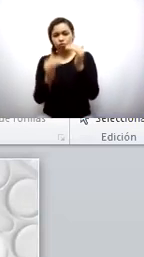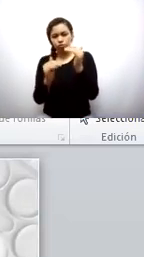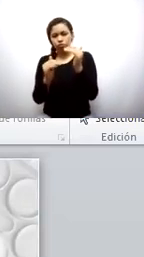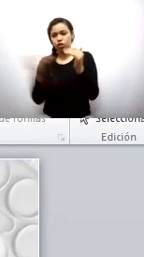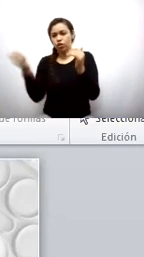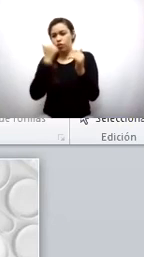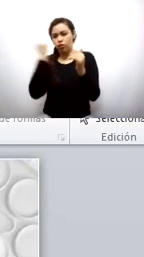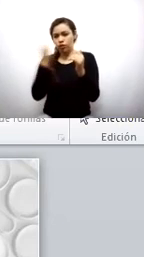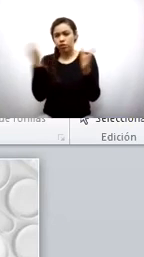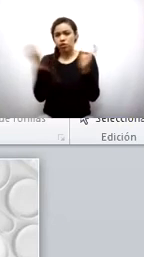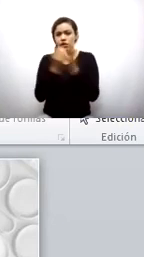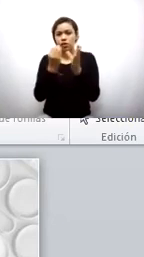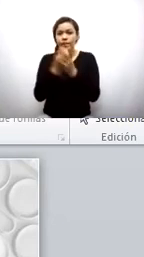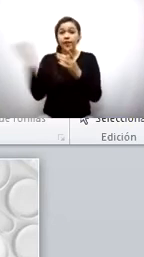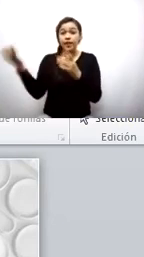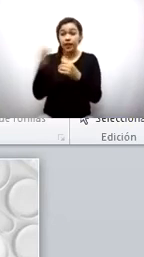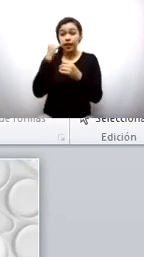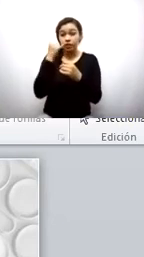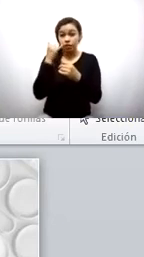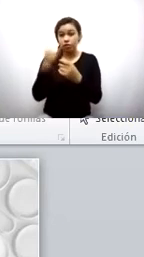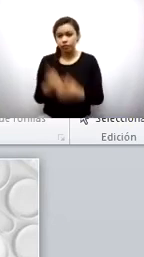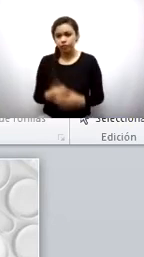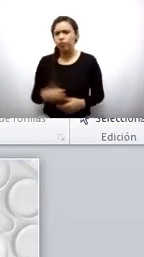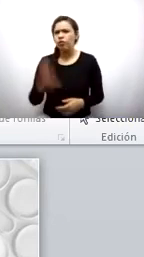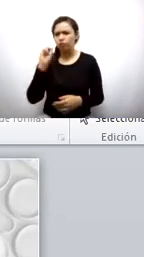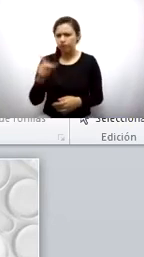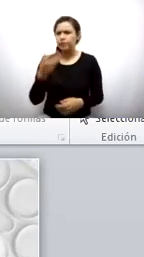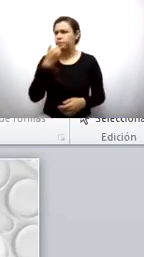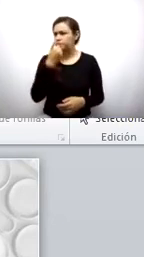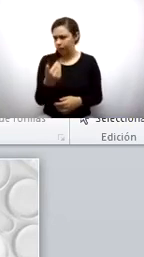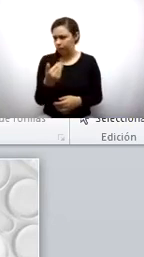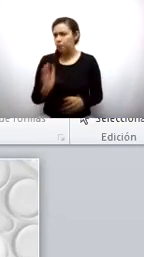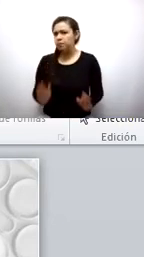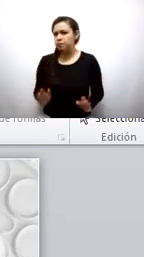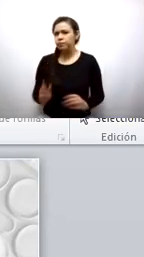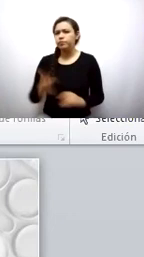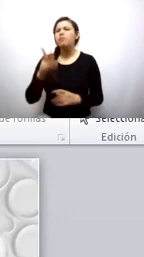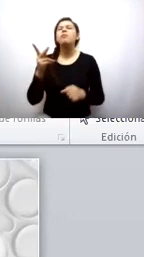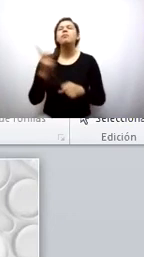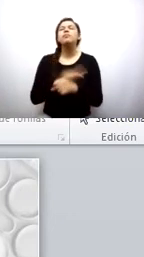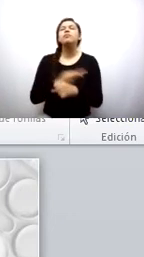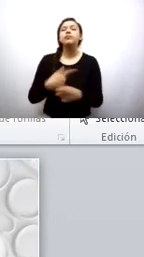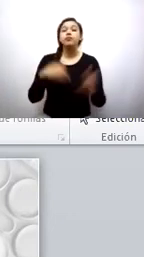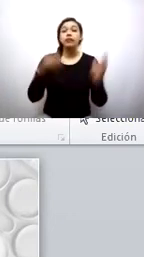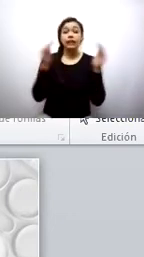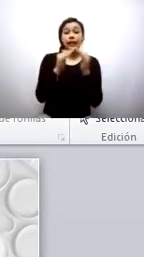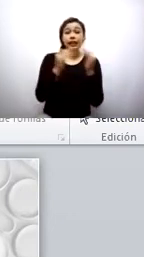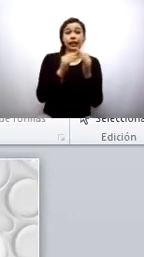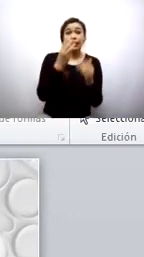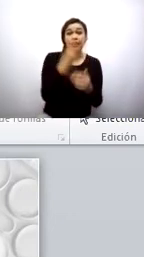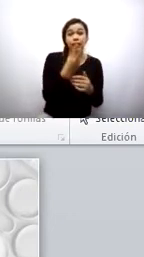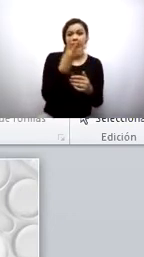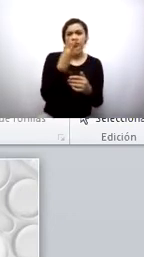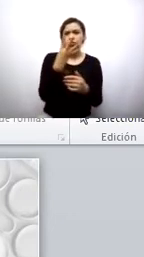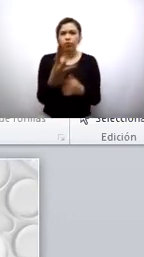clase por o mediante un teléfono. Ok, eso está, digamos, bien, pero ¿qué sucede en los hogares donde son 3,